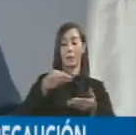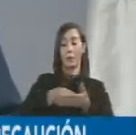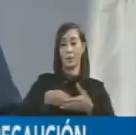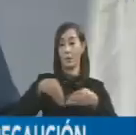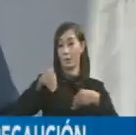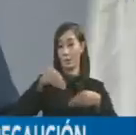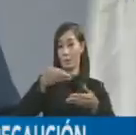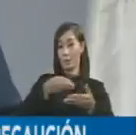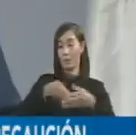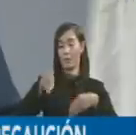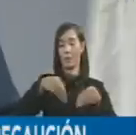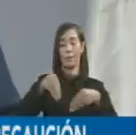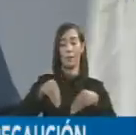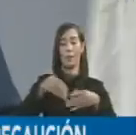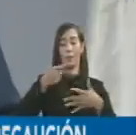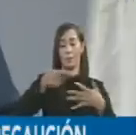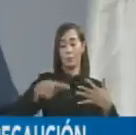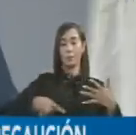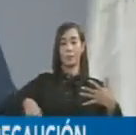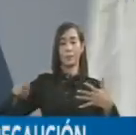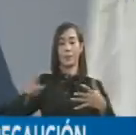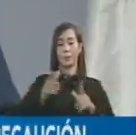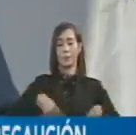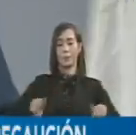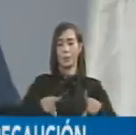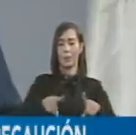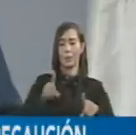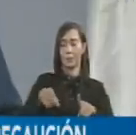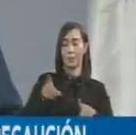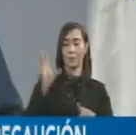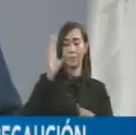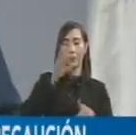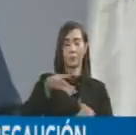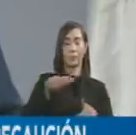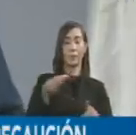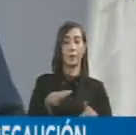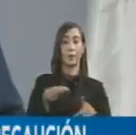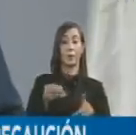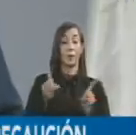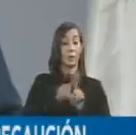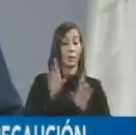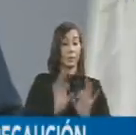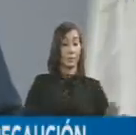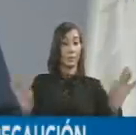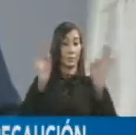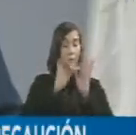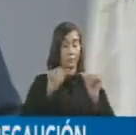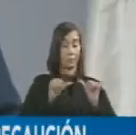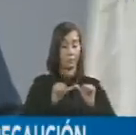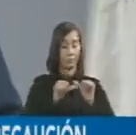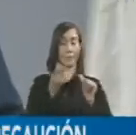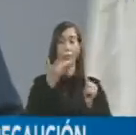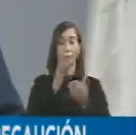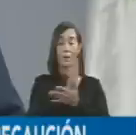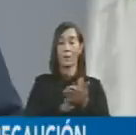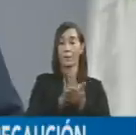colmados, etcétera, e igualmente mantener las medidas de higiene